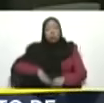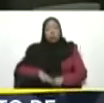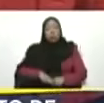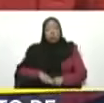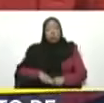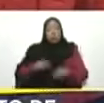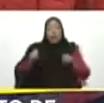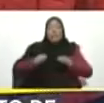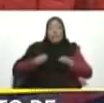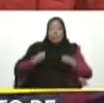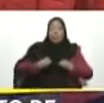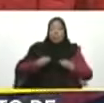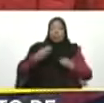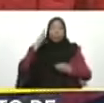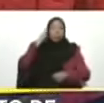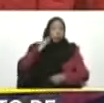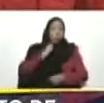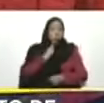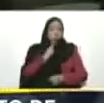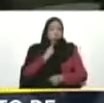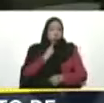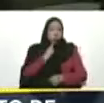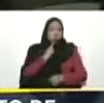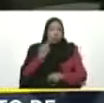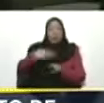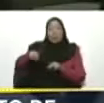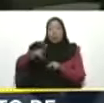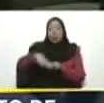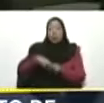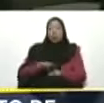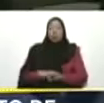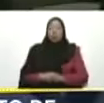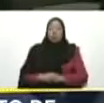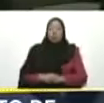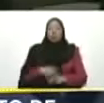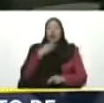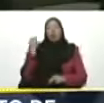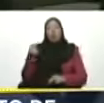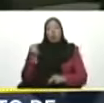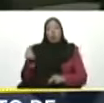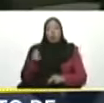aquí vivió Simón Bolívar. Niño, joven.